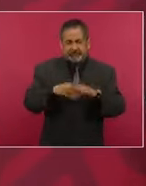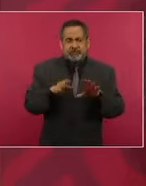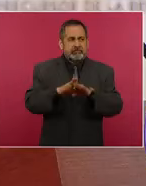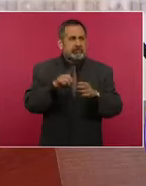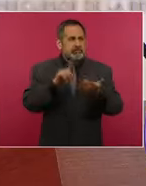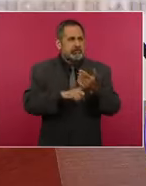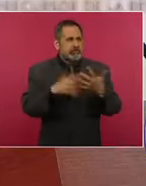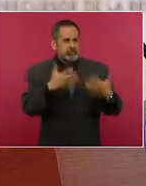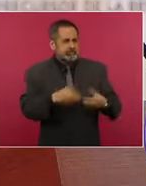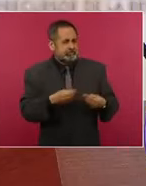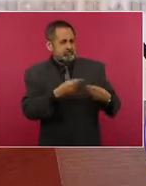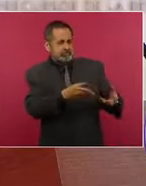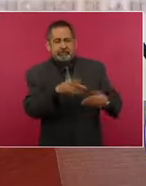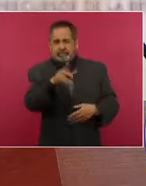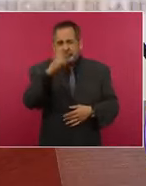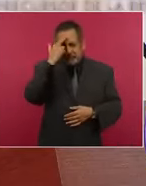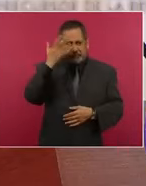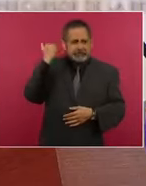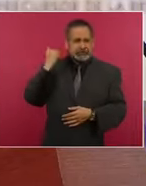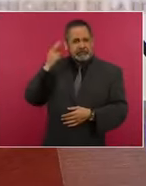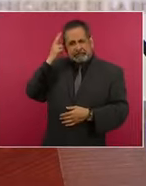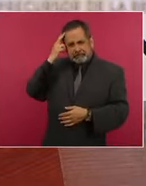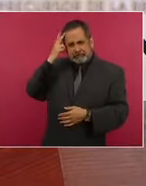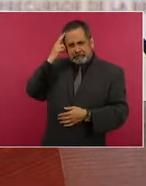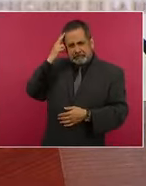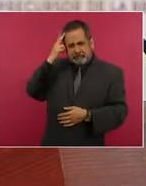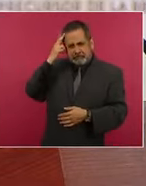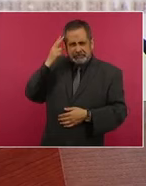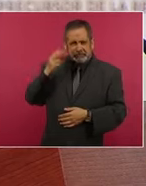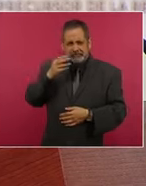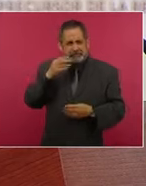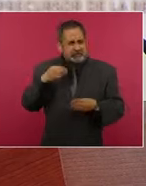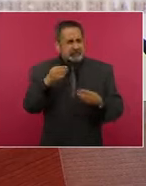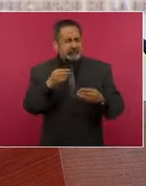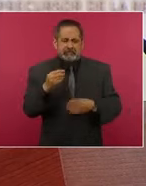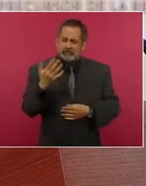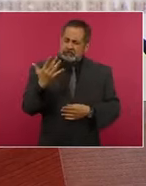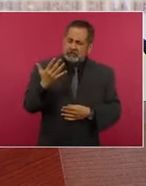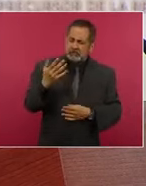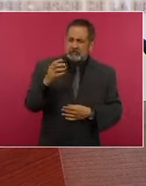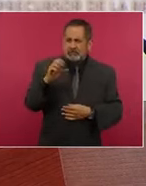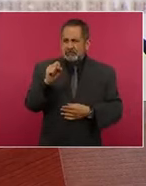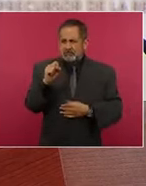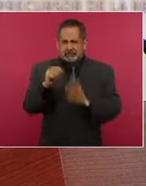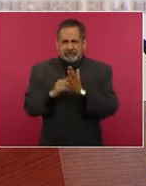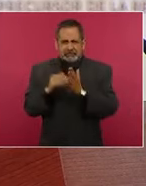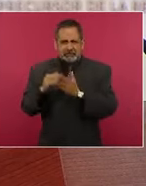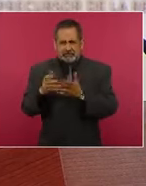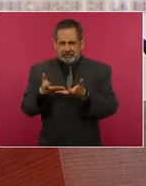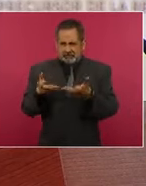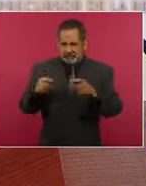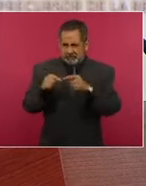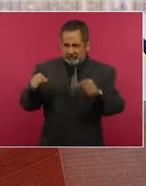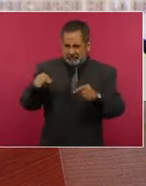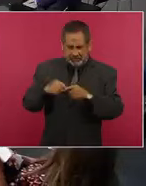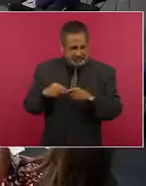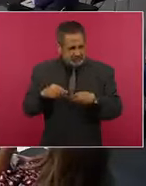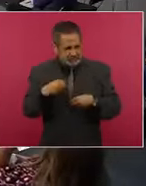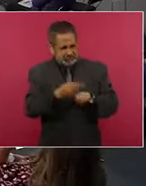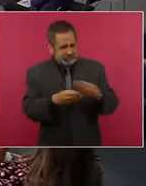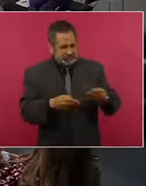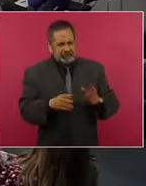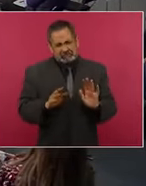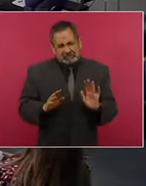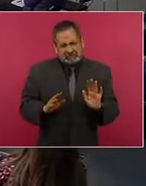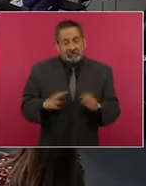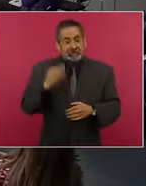deslindadoras, Porfirio Díaz llegó a entregar 50, 60 millones de hectáreas. Sí,